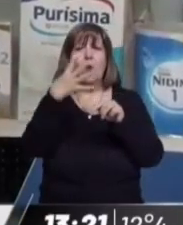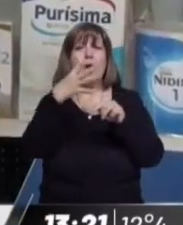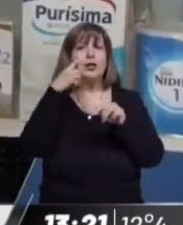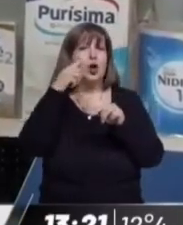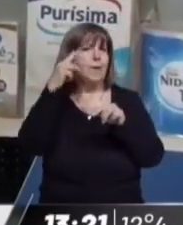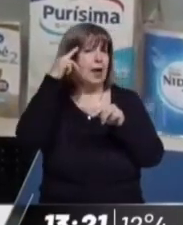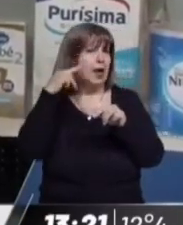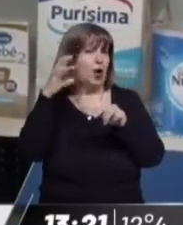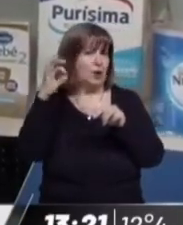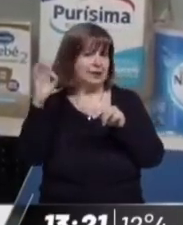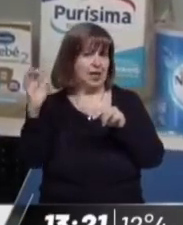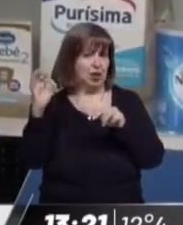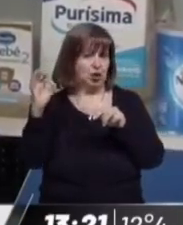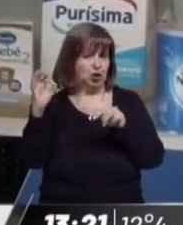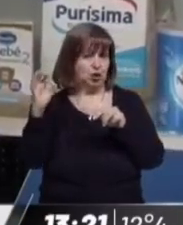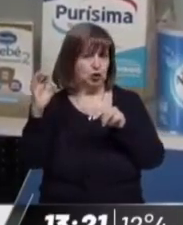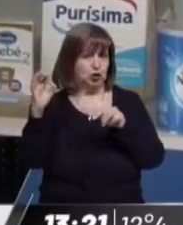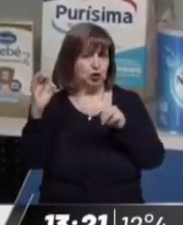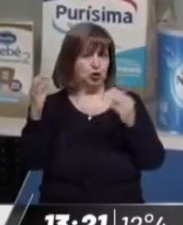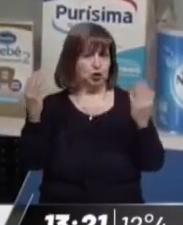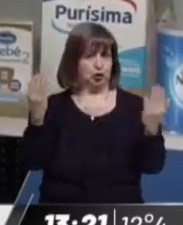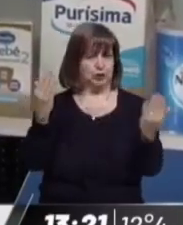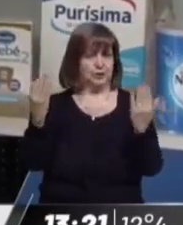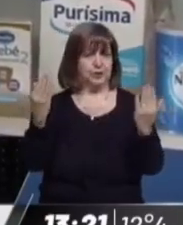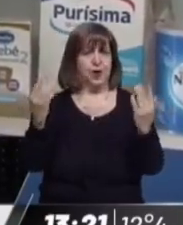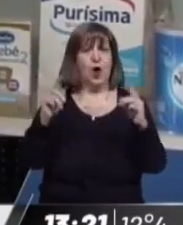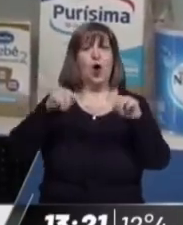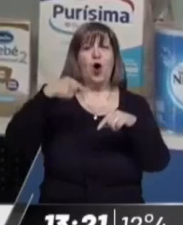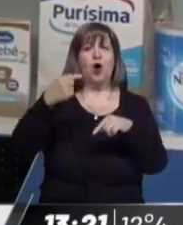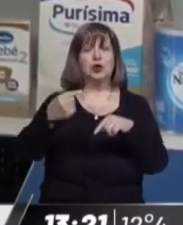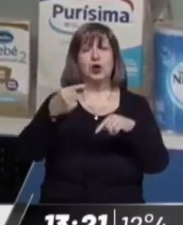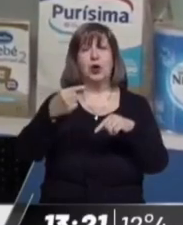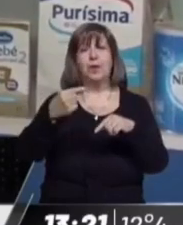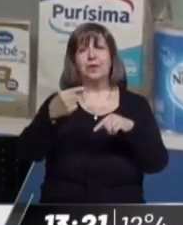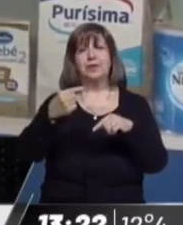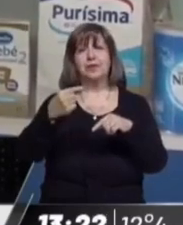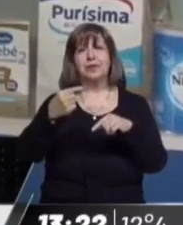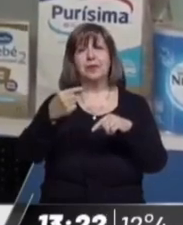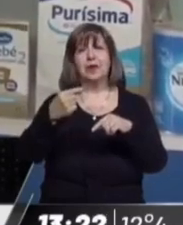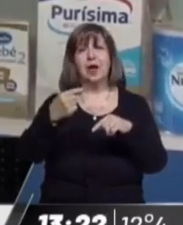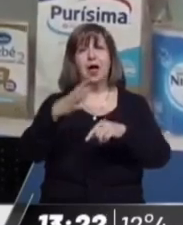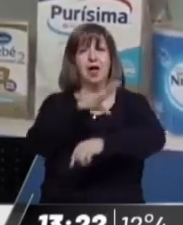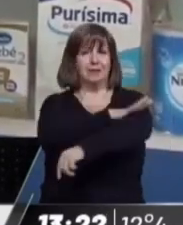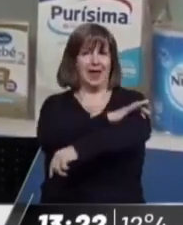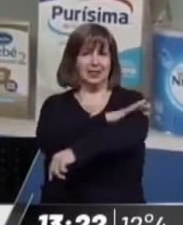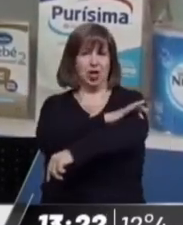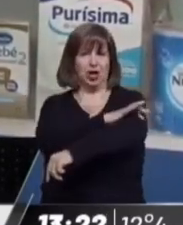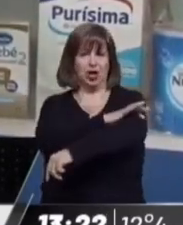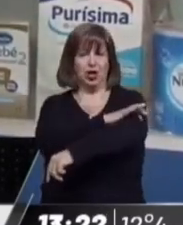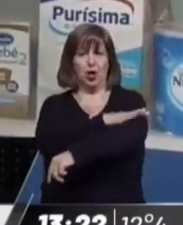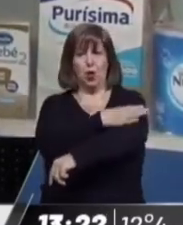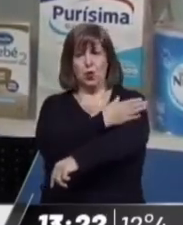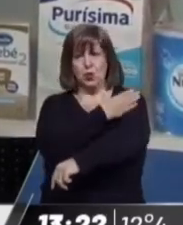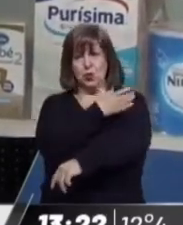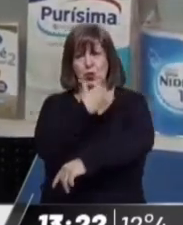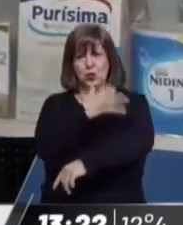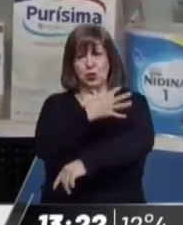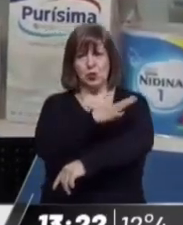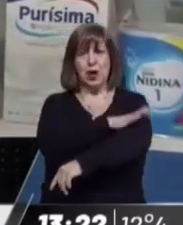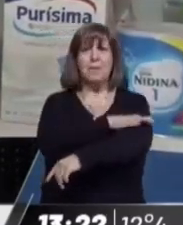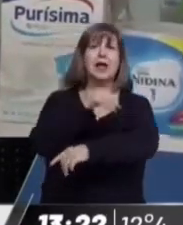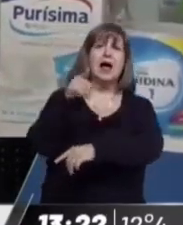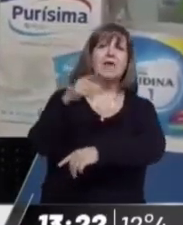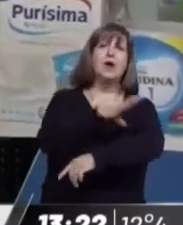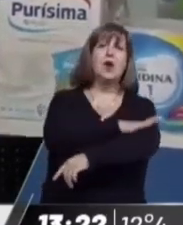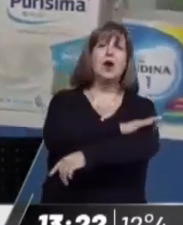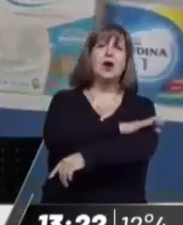4900 ahora eh tenemos un medicamento también para la hipertensión muy conocido Cuál es este que está